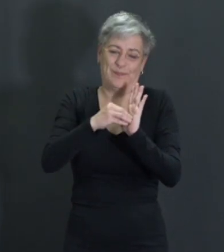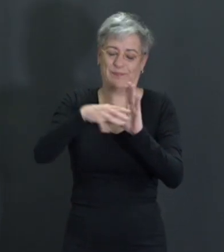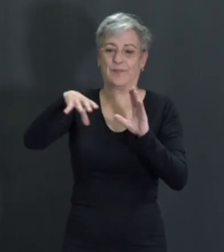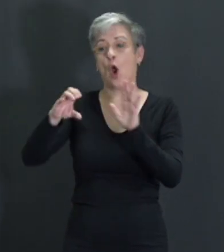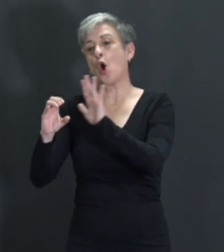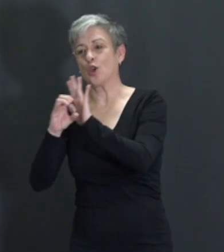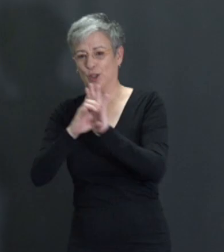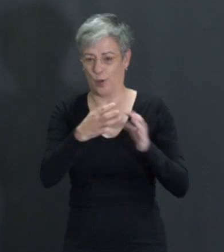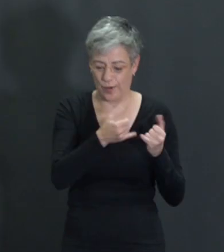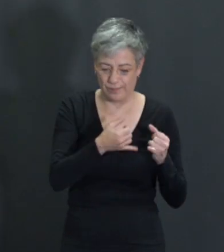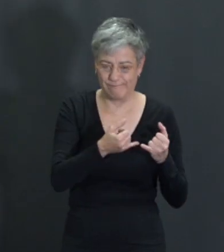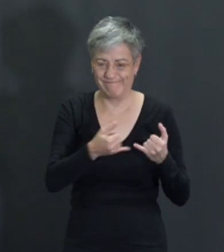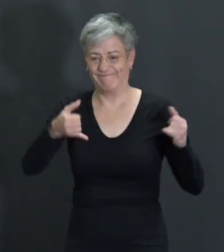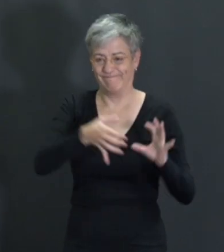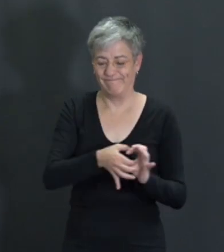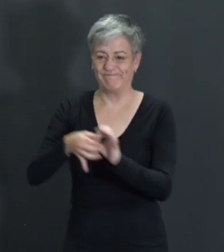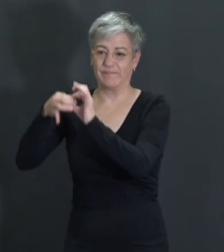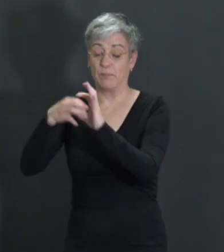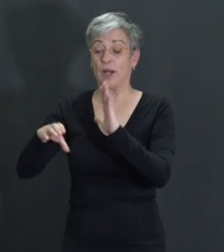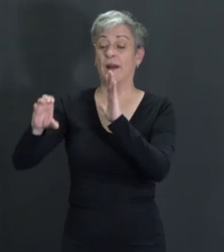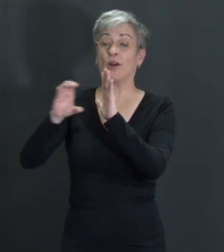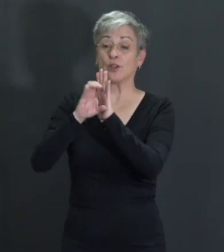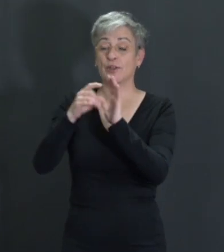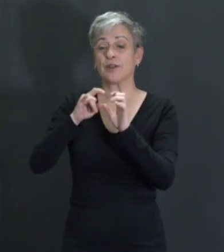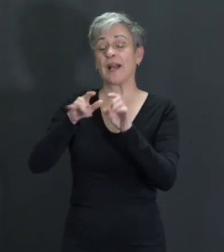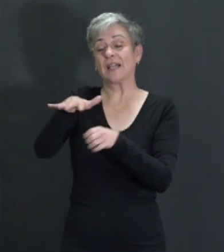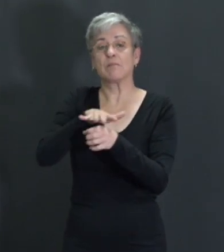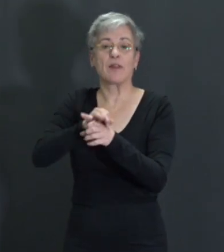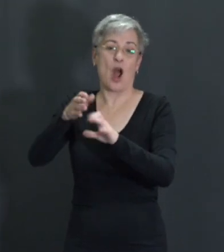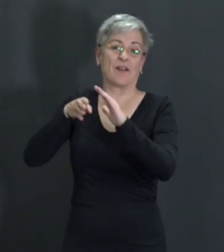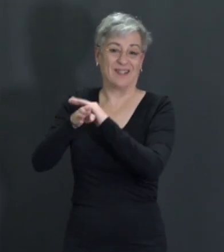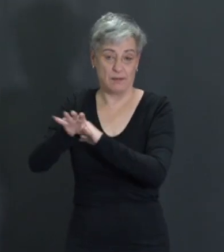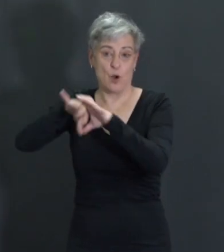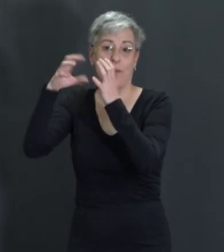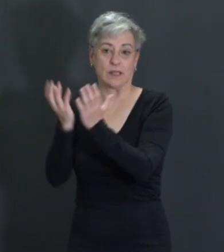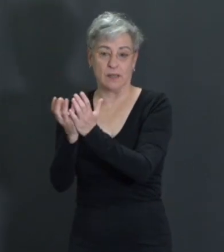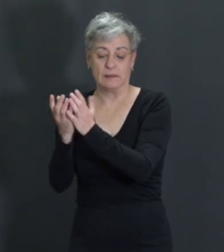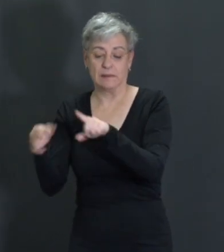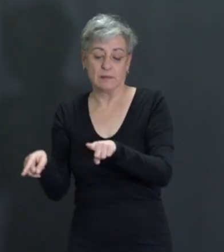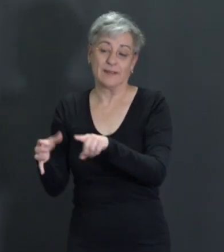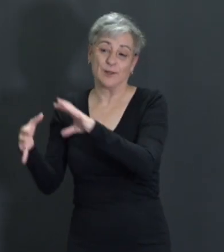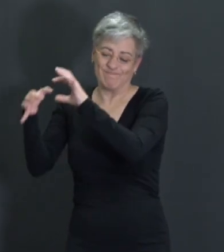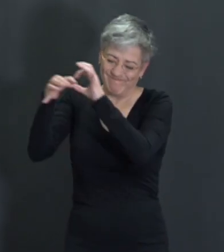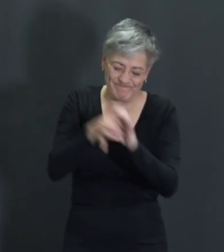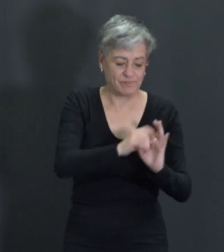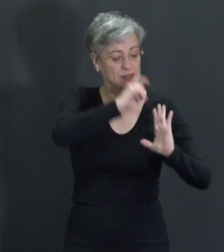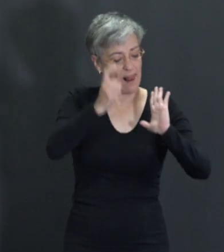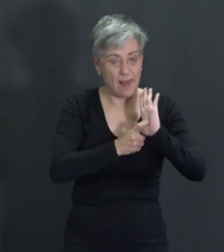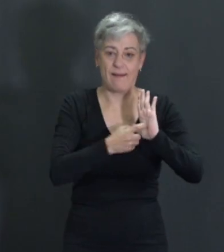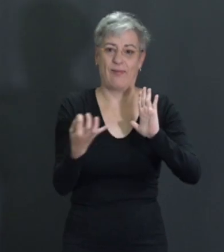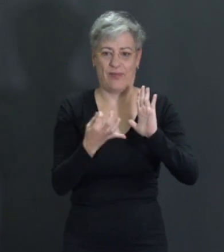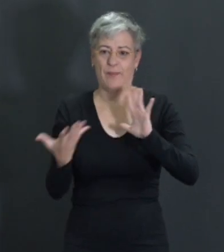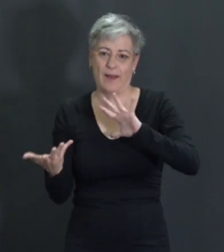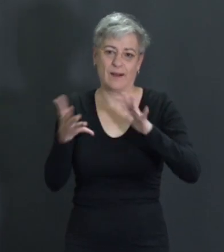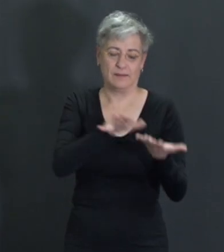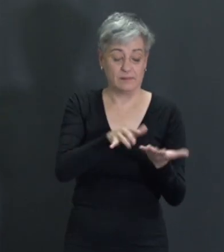habla de espacios universalmente accesibles, eso tiene que positivizarse en una ley ordinaria. En las leyes ordinarias que